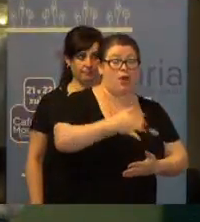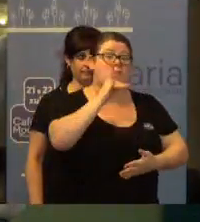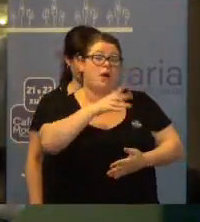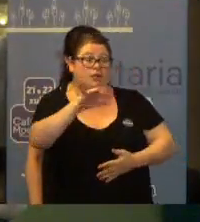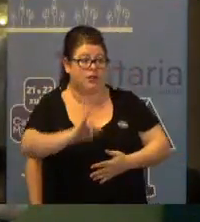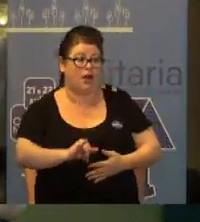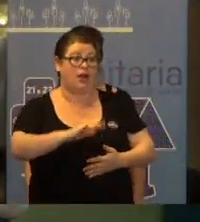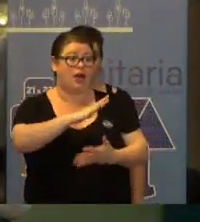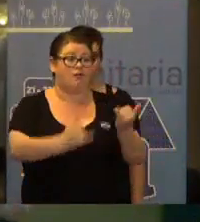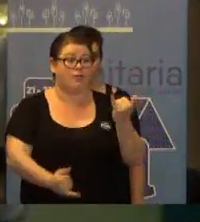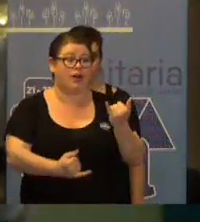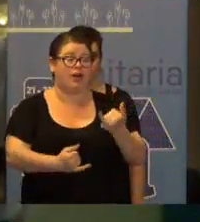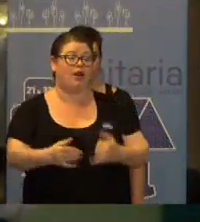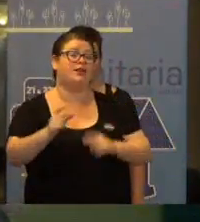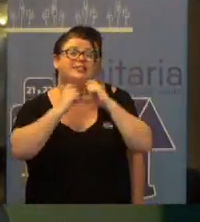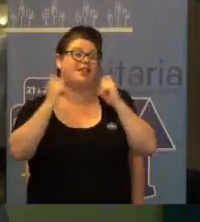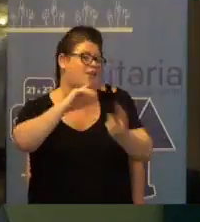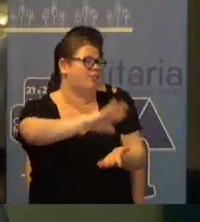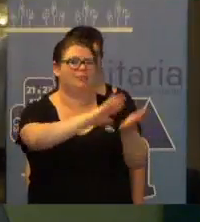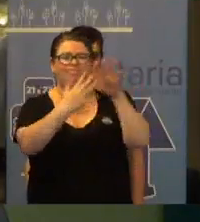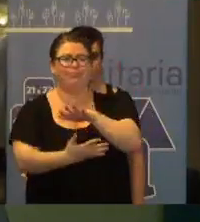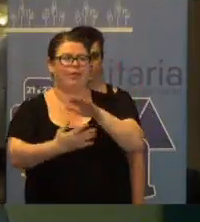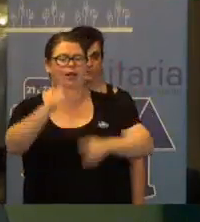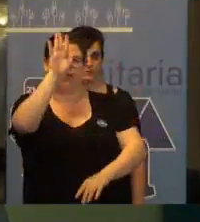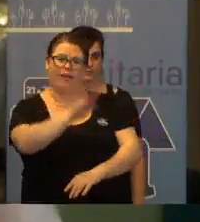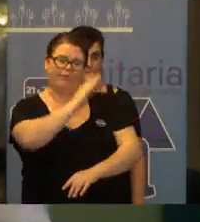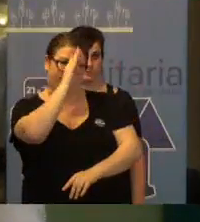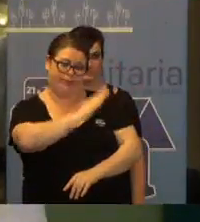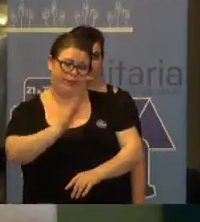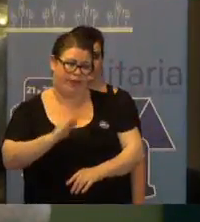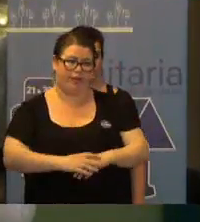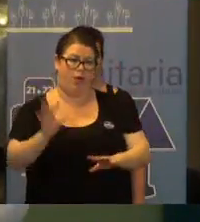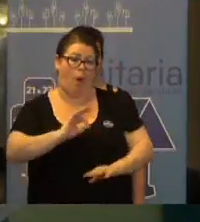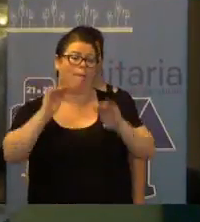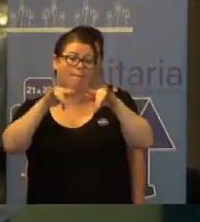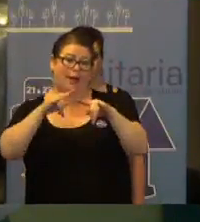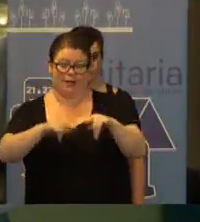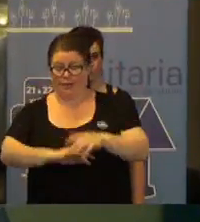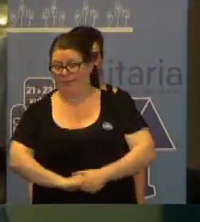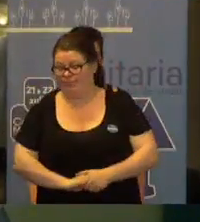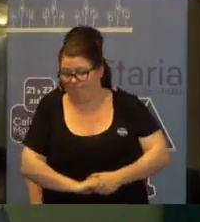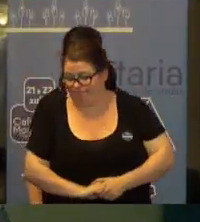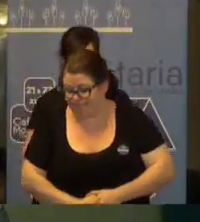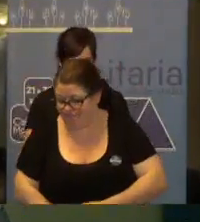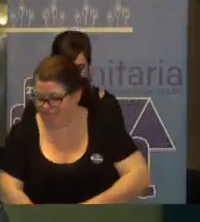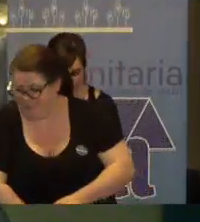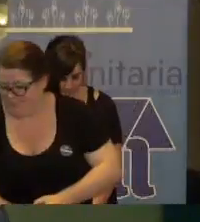convirten nos sacerdotes, non? Que dan bendicións ou maldicen, non? Ben, eu creo que